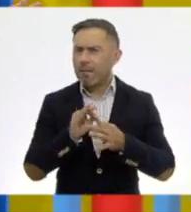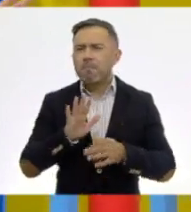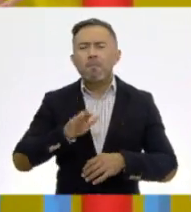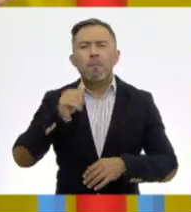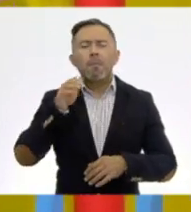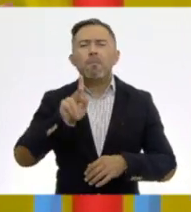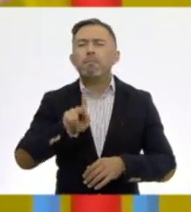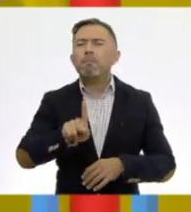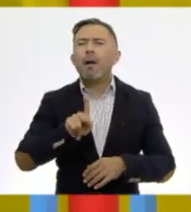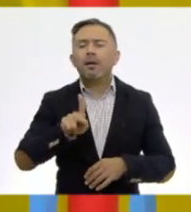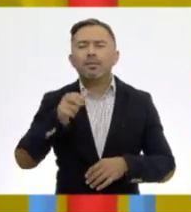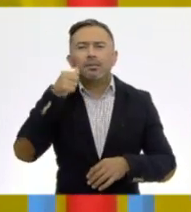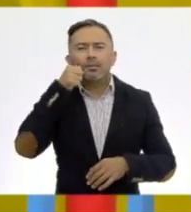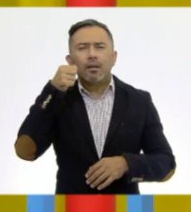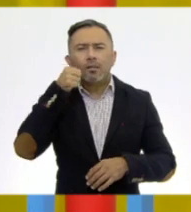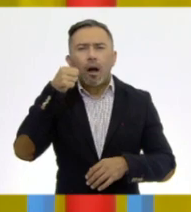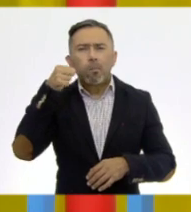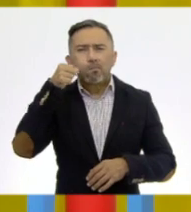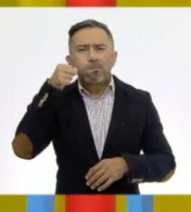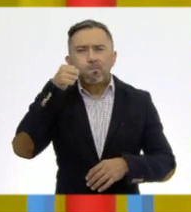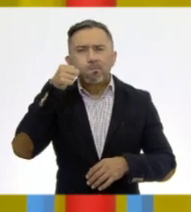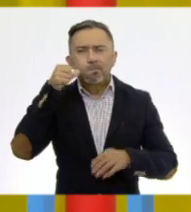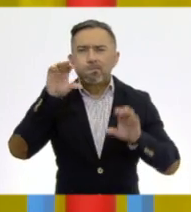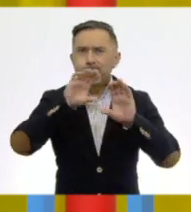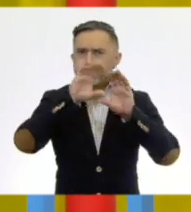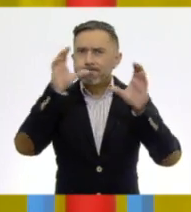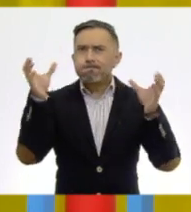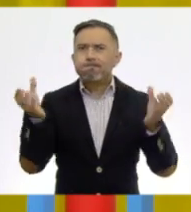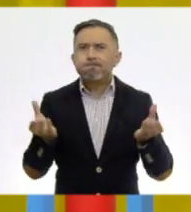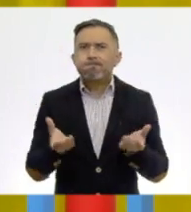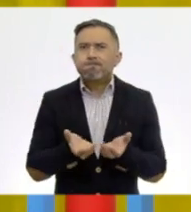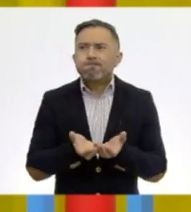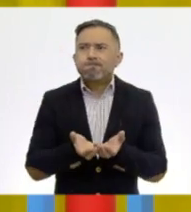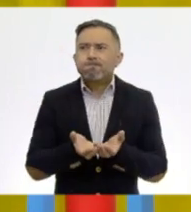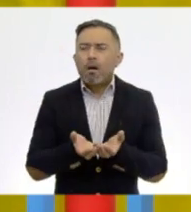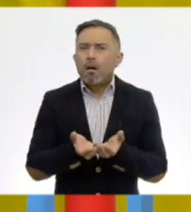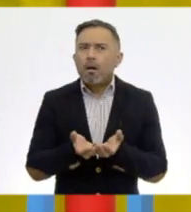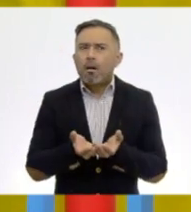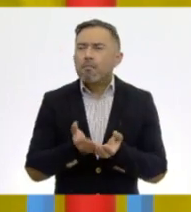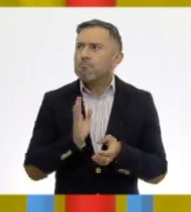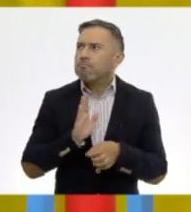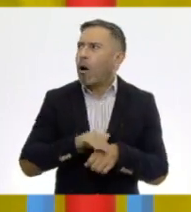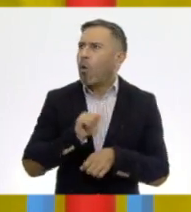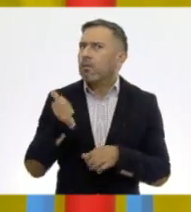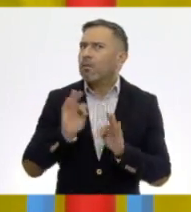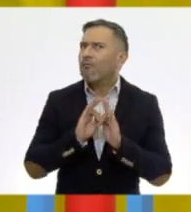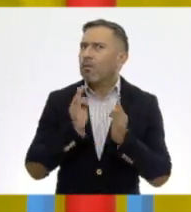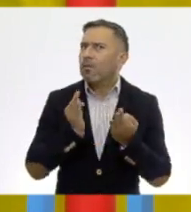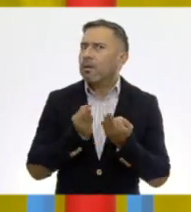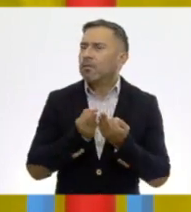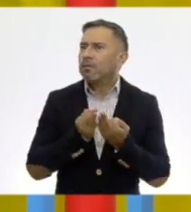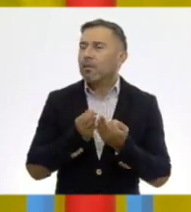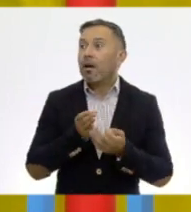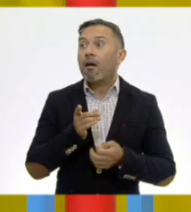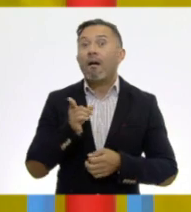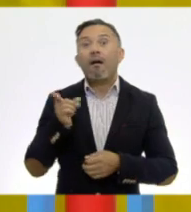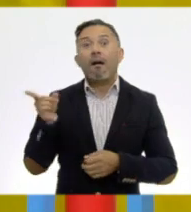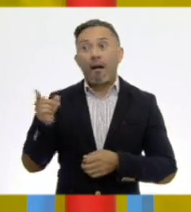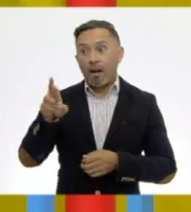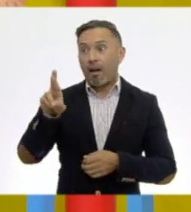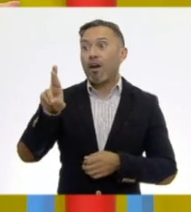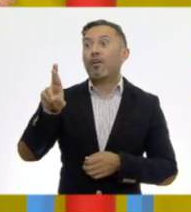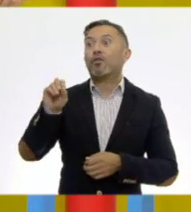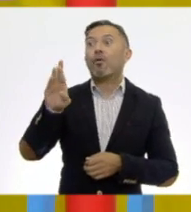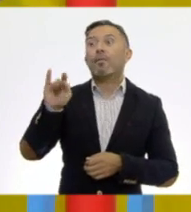llanta. Es más, ¿qué otra figura podría parecer? Muy bien, Roberto dijo que parece también un